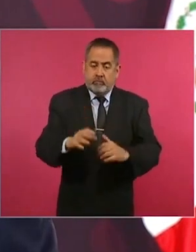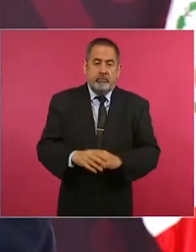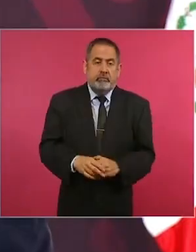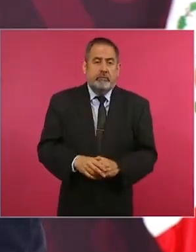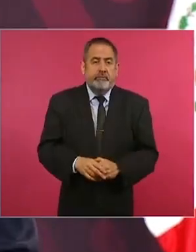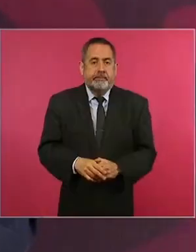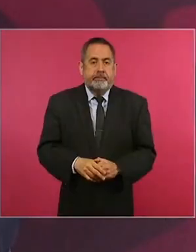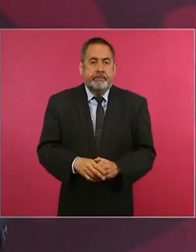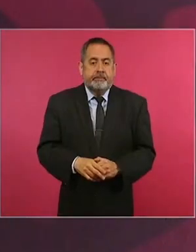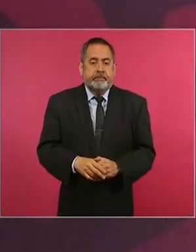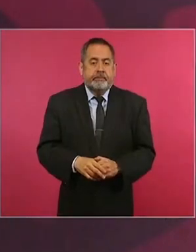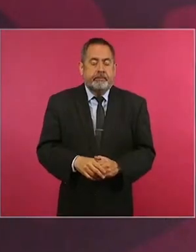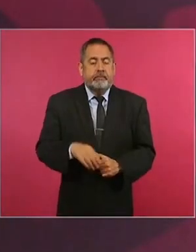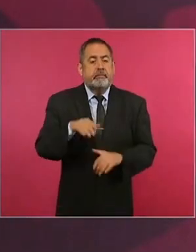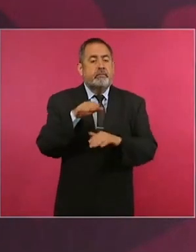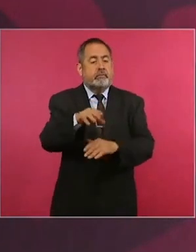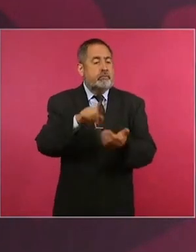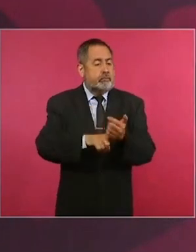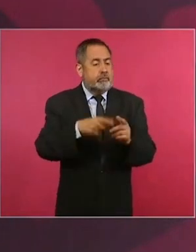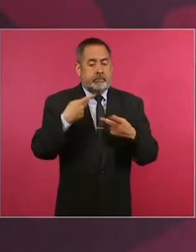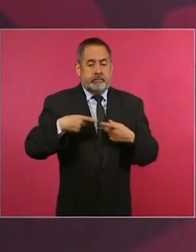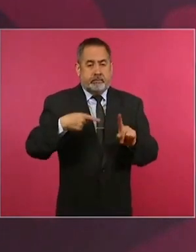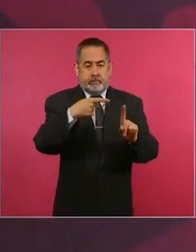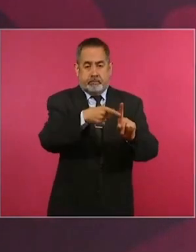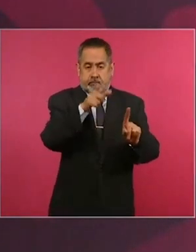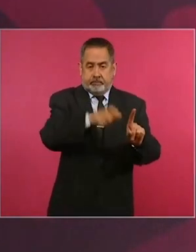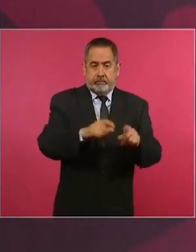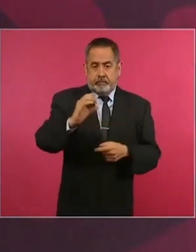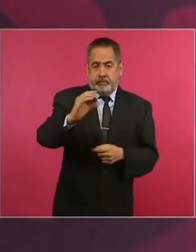porque lo de Herón